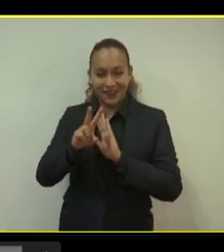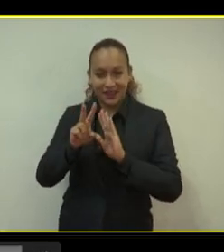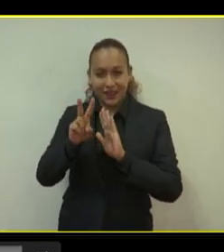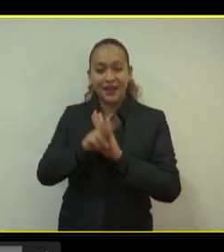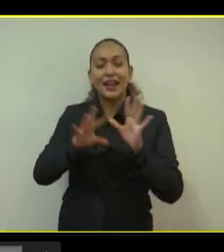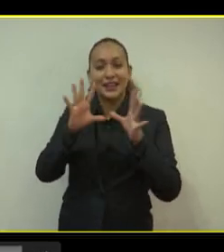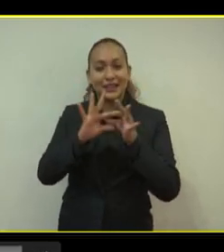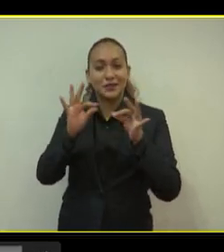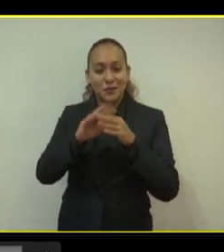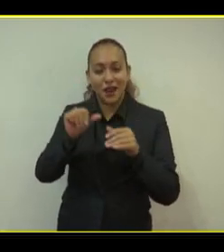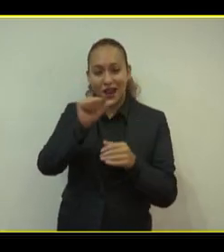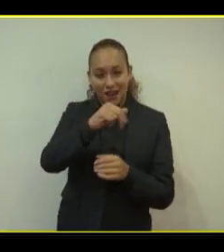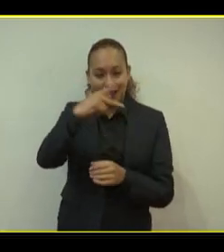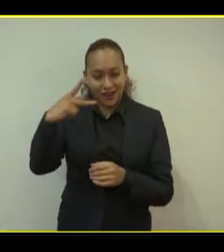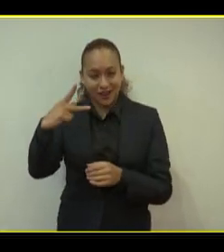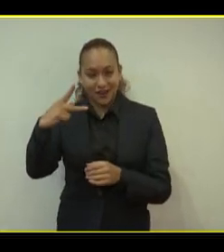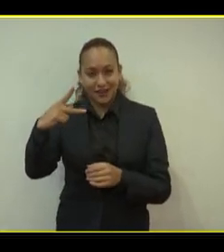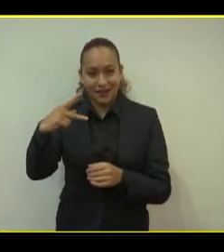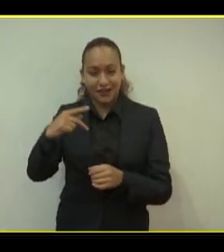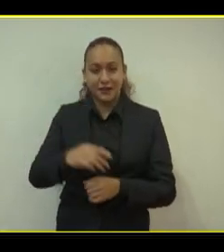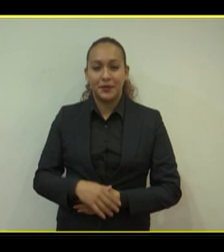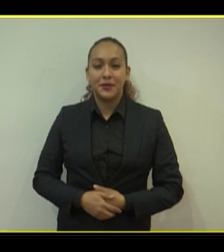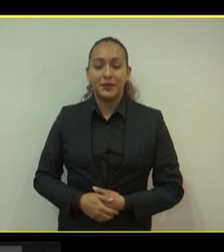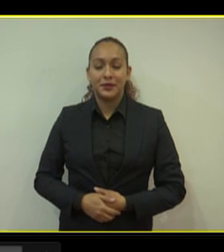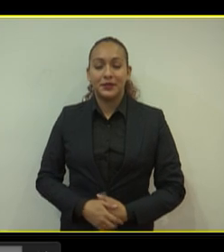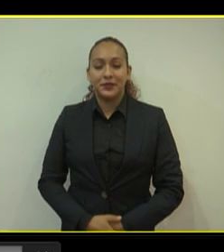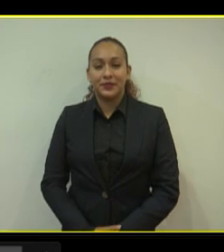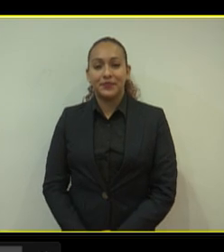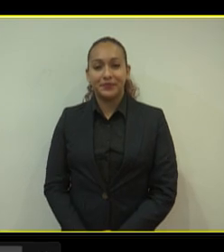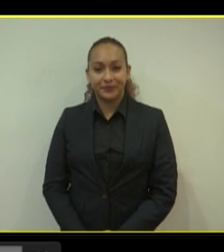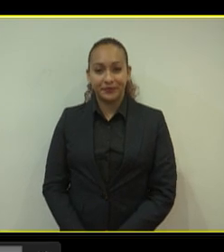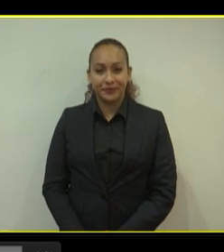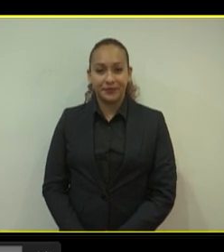la explicación del prototipo de nuestra aplicación.